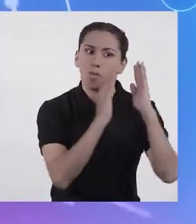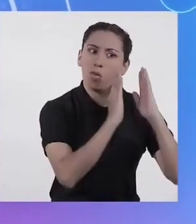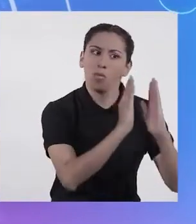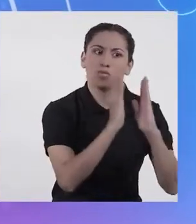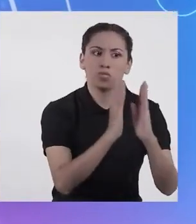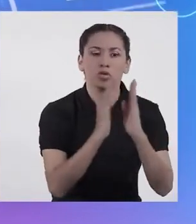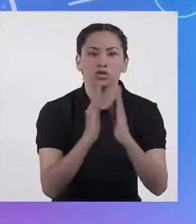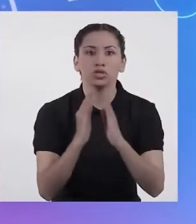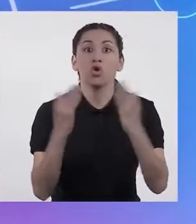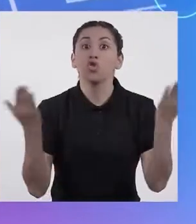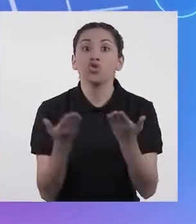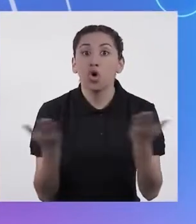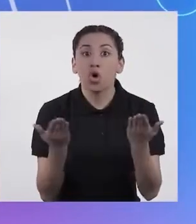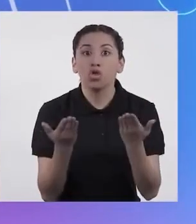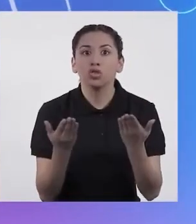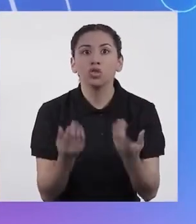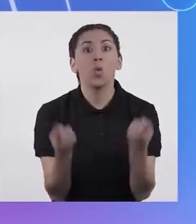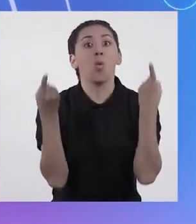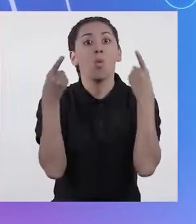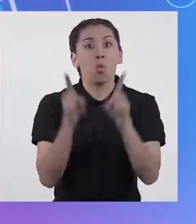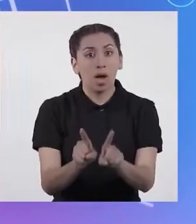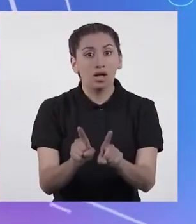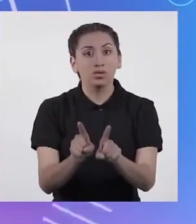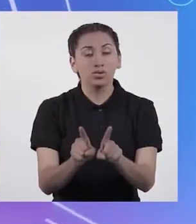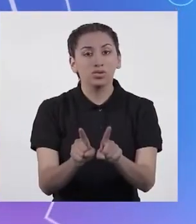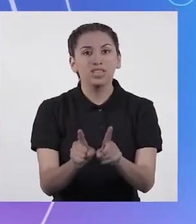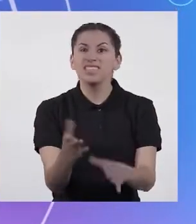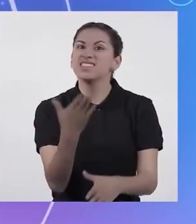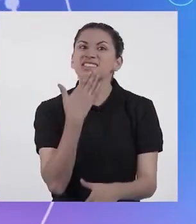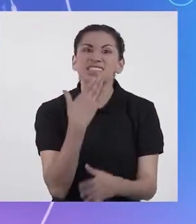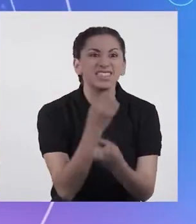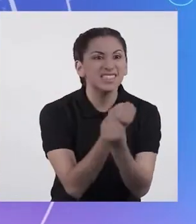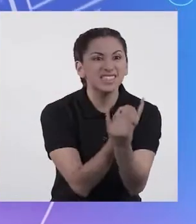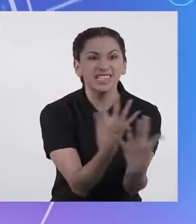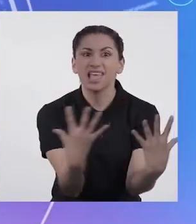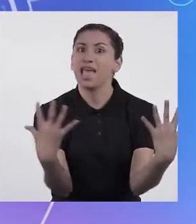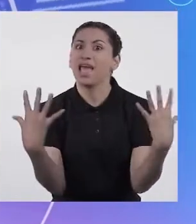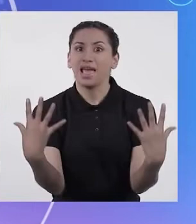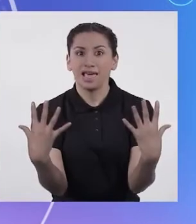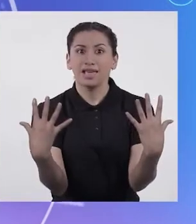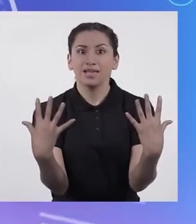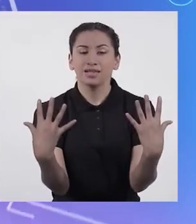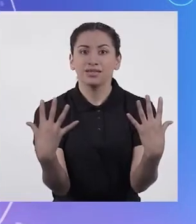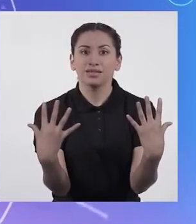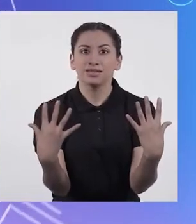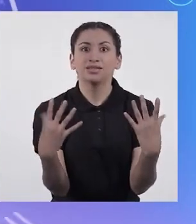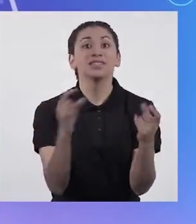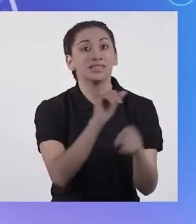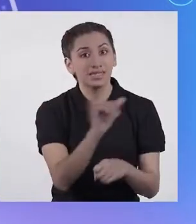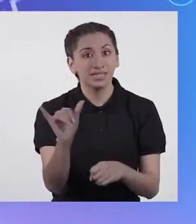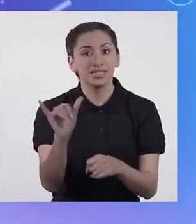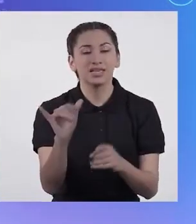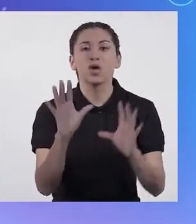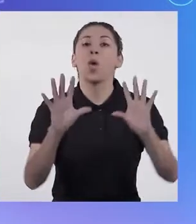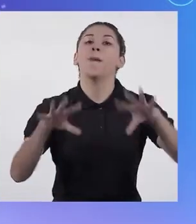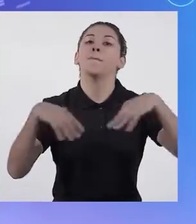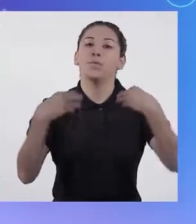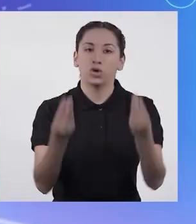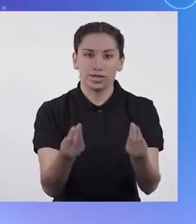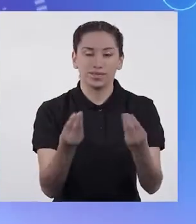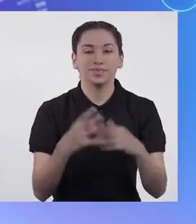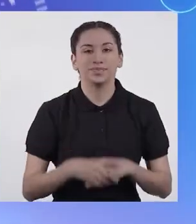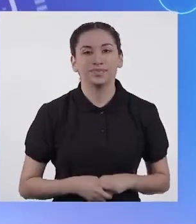suceso, dónde, cuándo, quiénes estuvieron involucrados y por